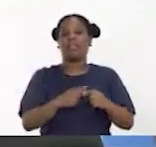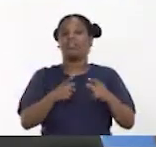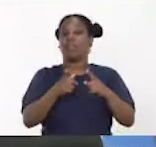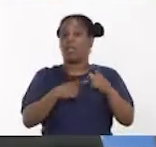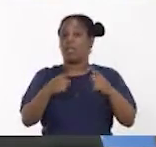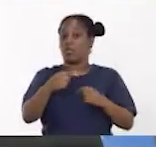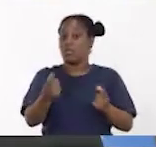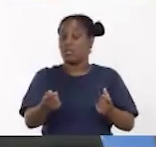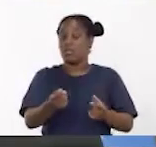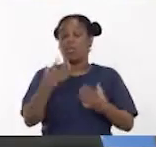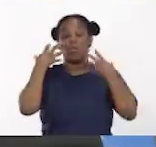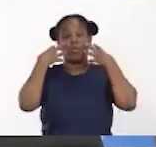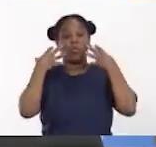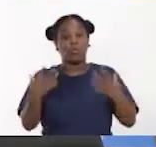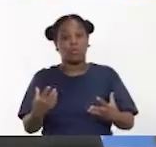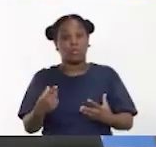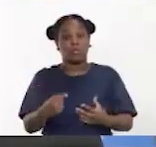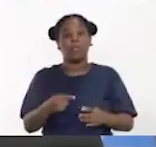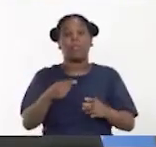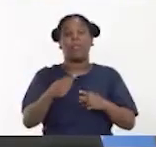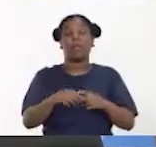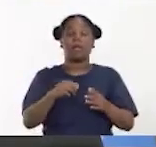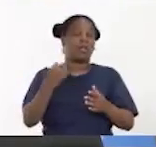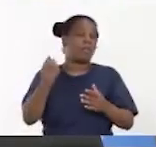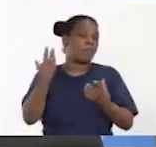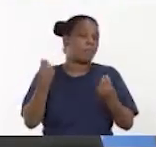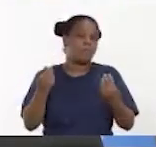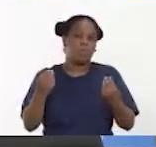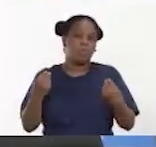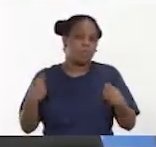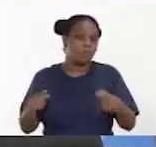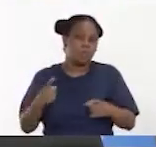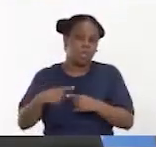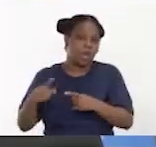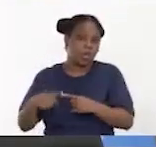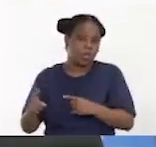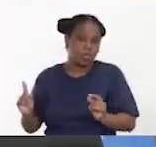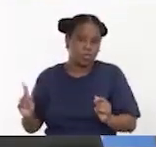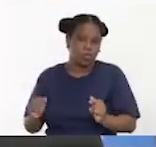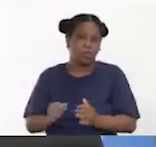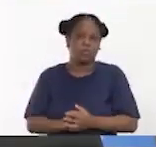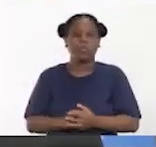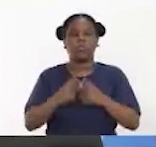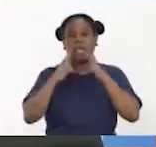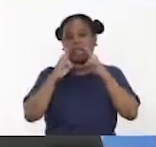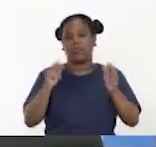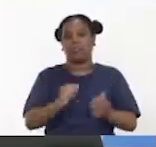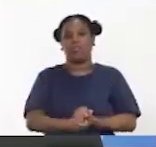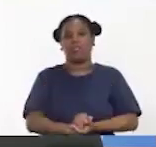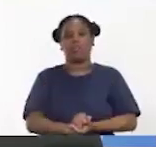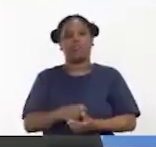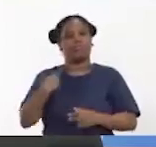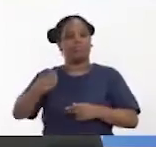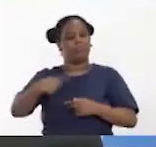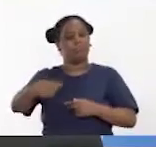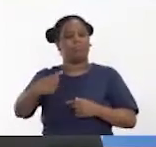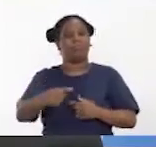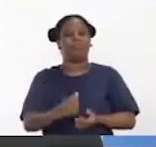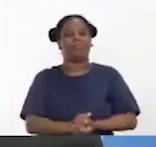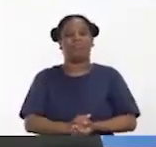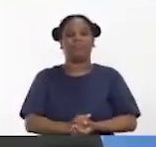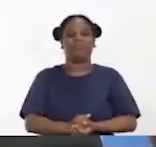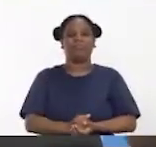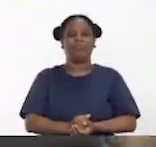es muy importante para las aplicaciones, para muchas aplicaciones en la